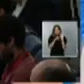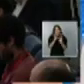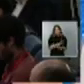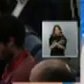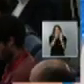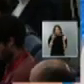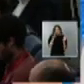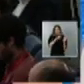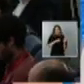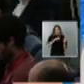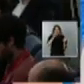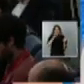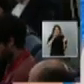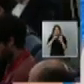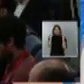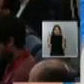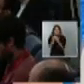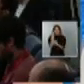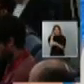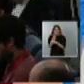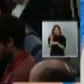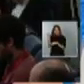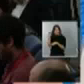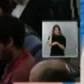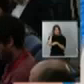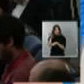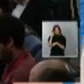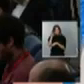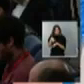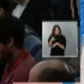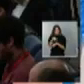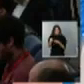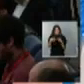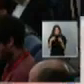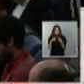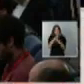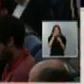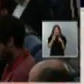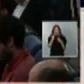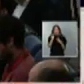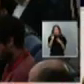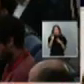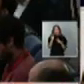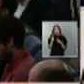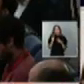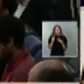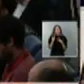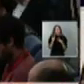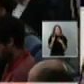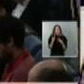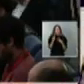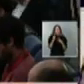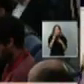el funcionamiento de los que ya tenemos aire acondicionado. Esto parece una obviedad, pero es importante, hay que cerrar las ventanas, ¿eh? Y tener un